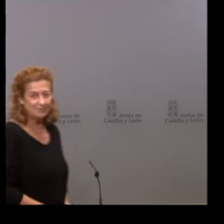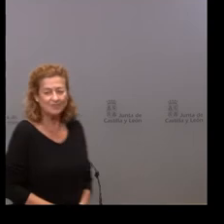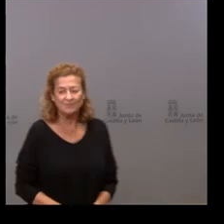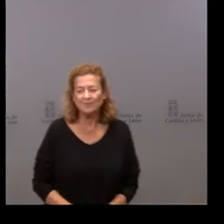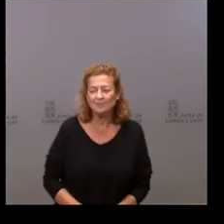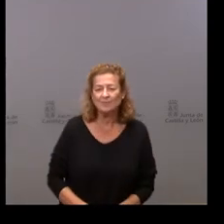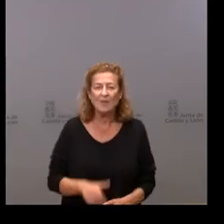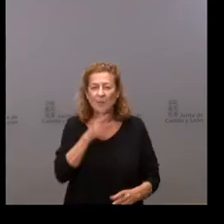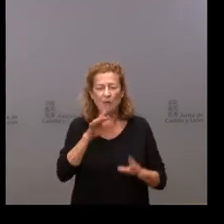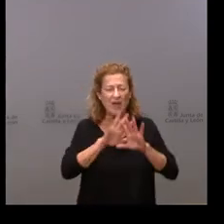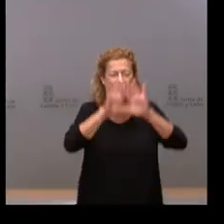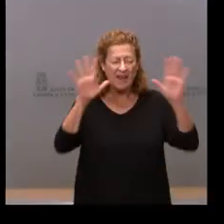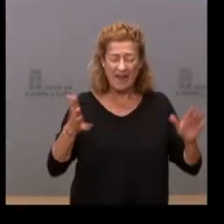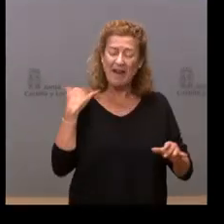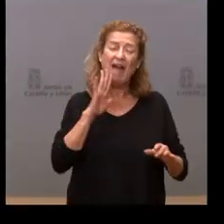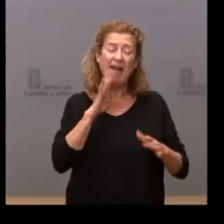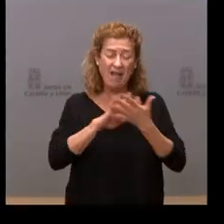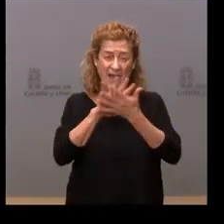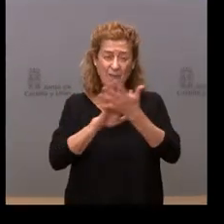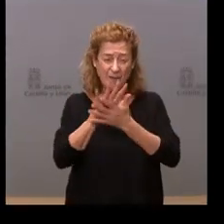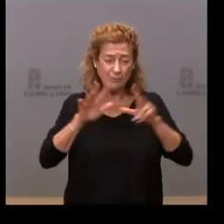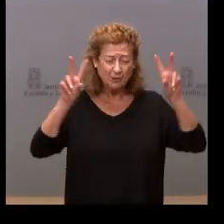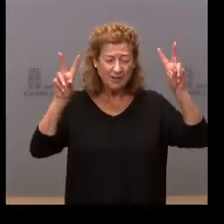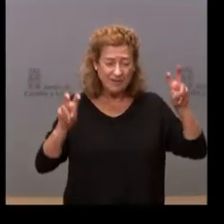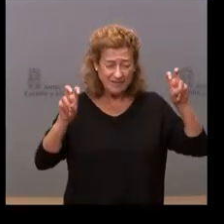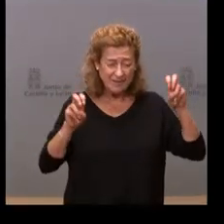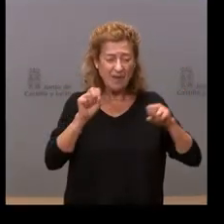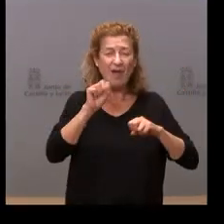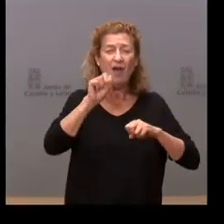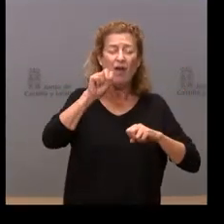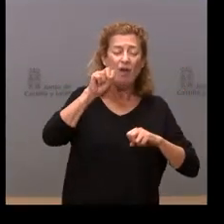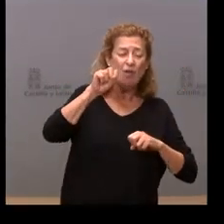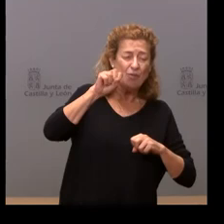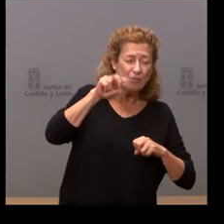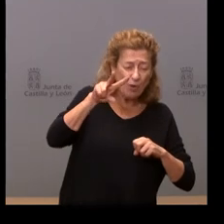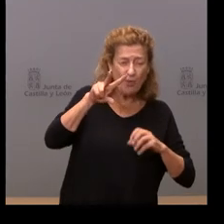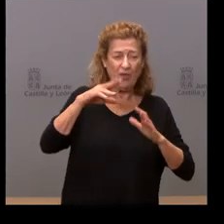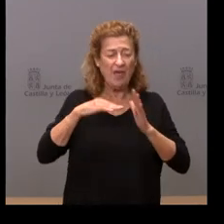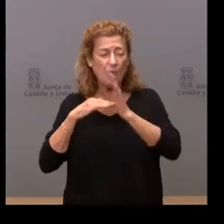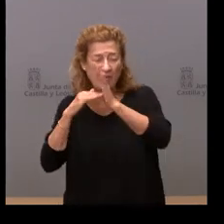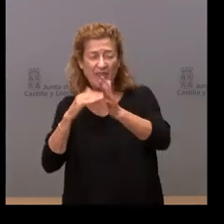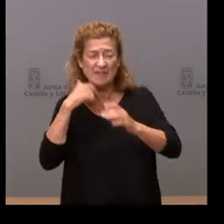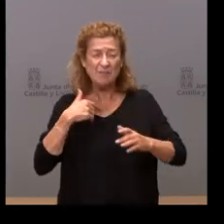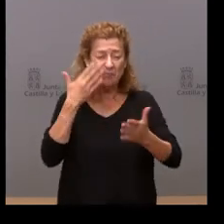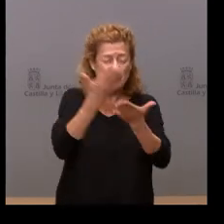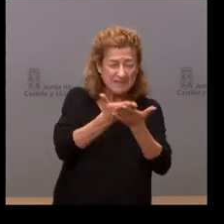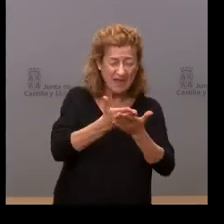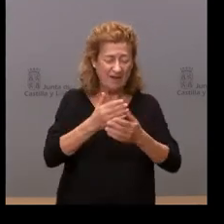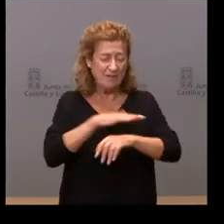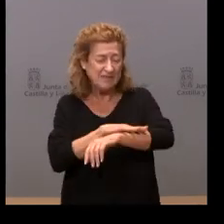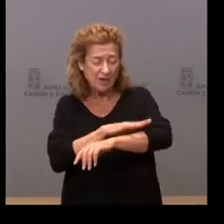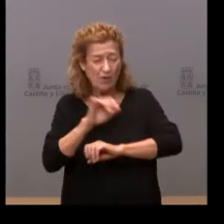por aclarar lo que hablábamos antes de las 12 unidades y si se lo van a plantear al ministerio de defensa para la posibilidad de